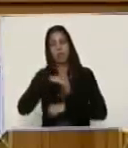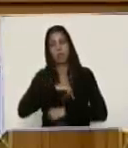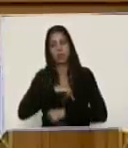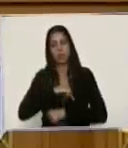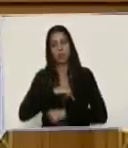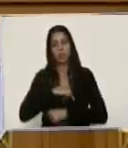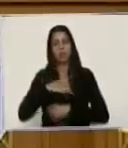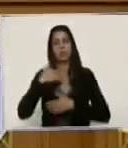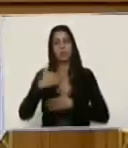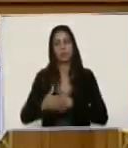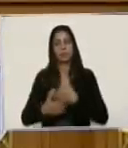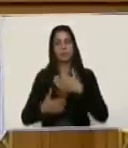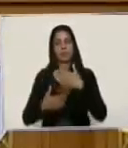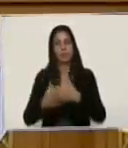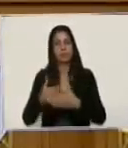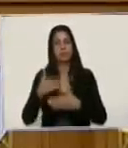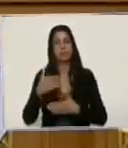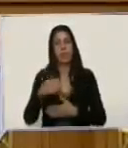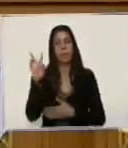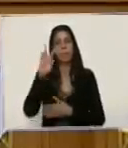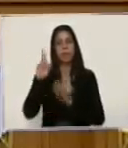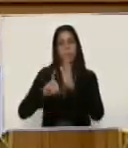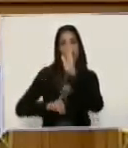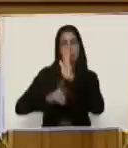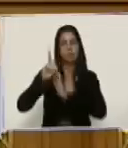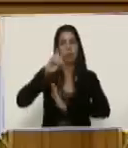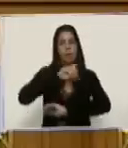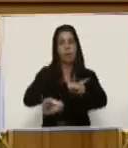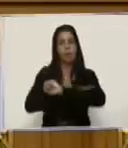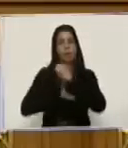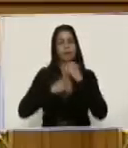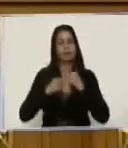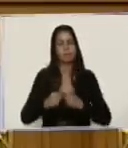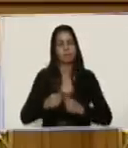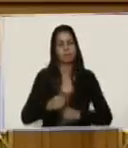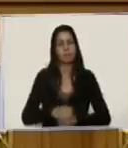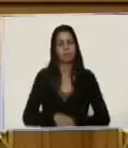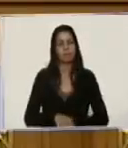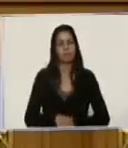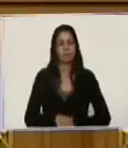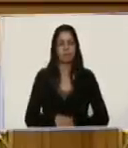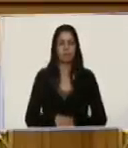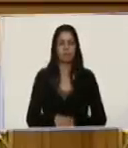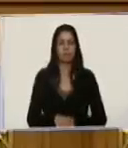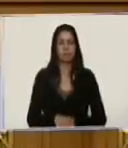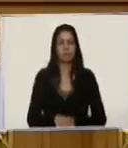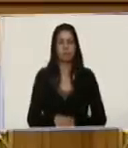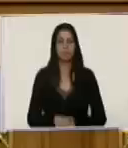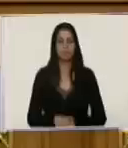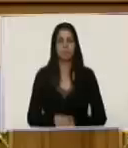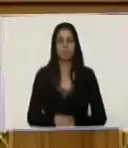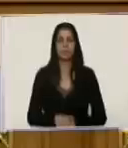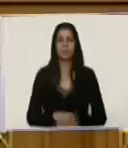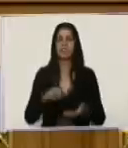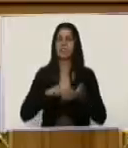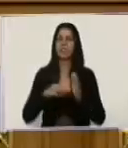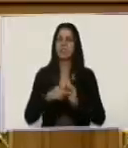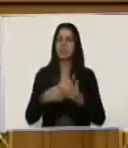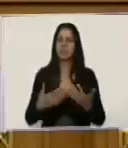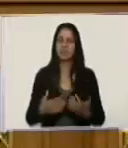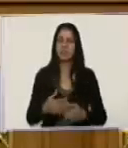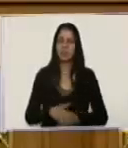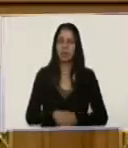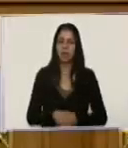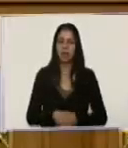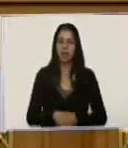a construir una nación potencia. Ellos están desesperados. ¿Sabes lo que significa 6 años